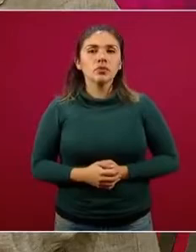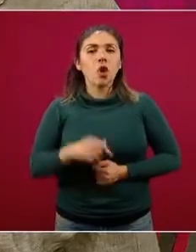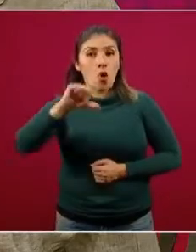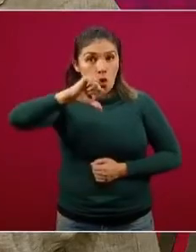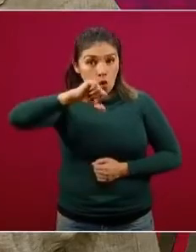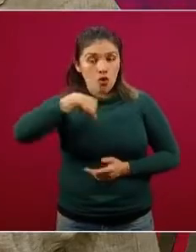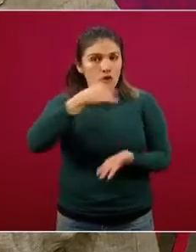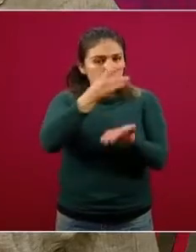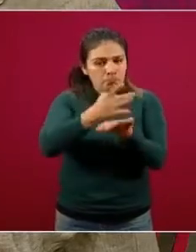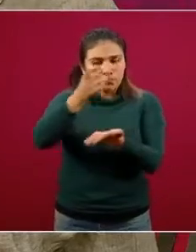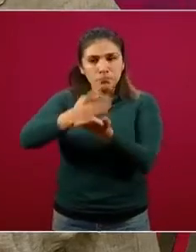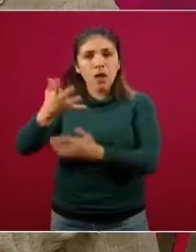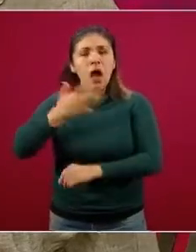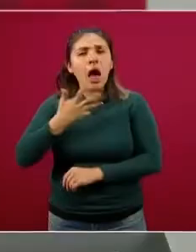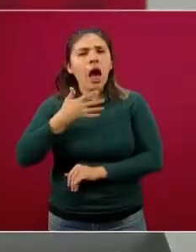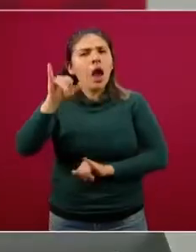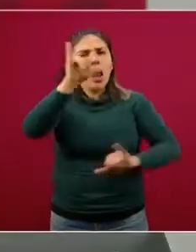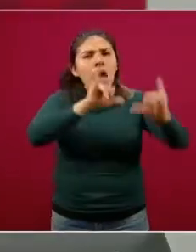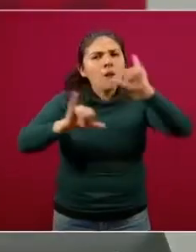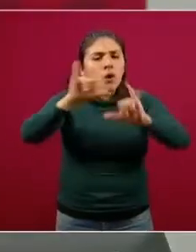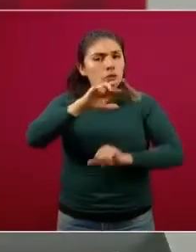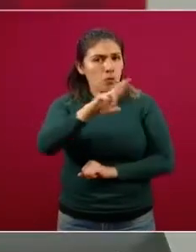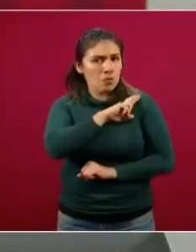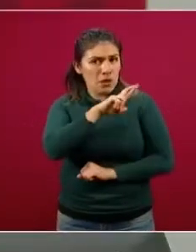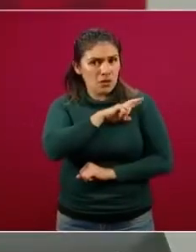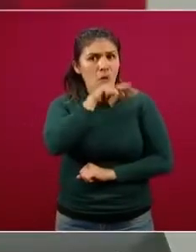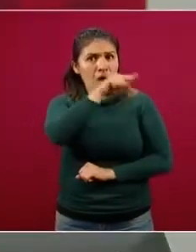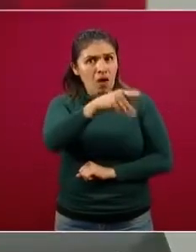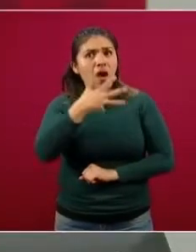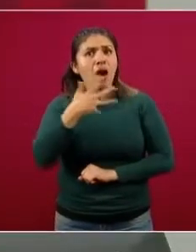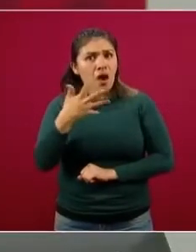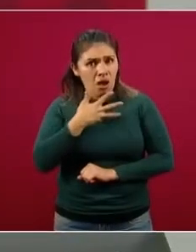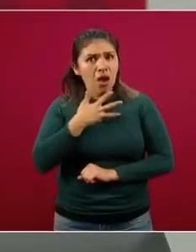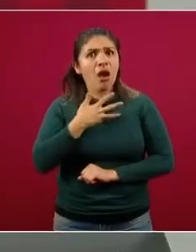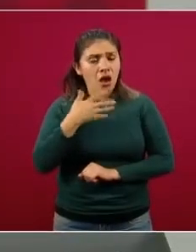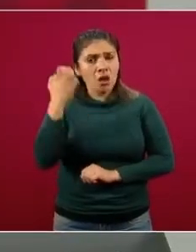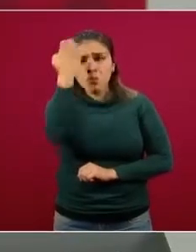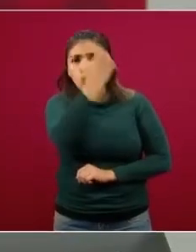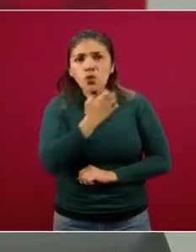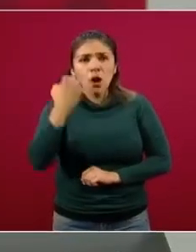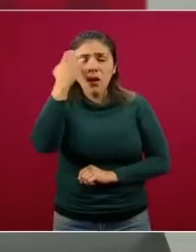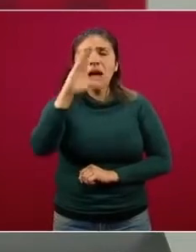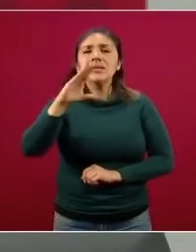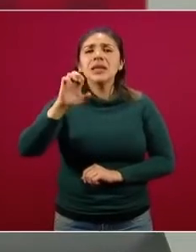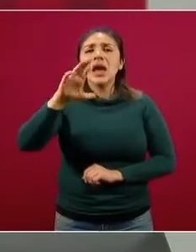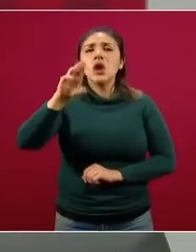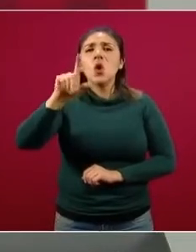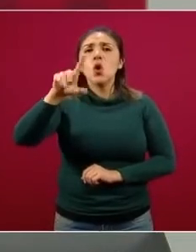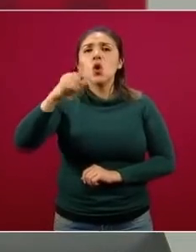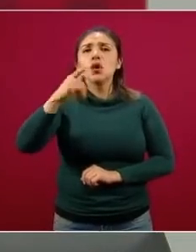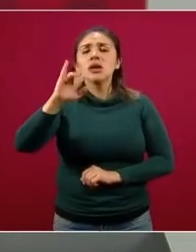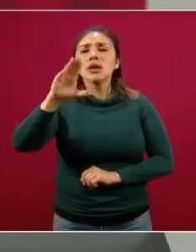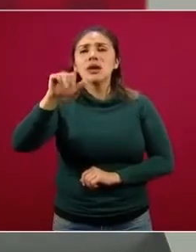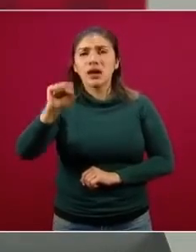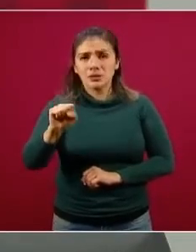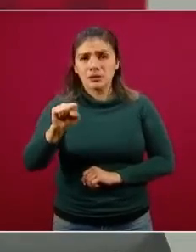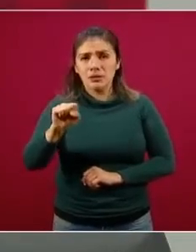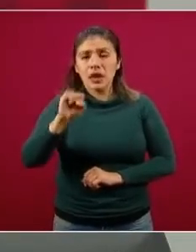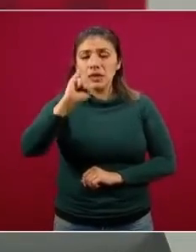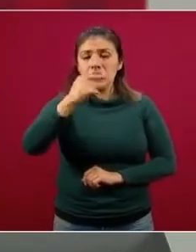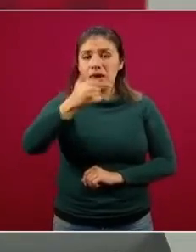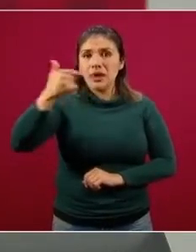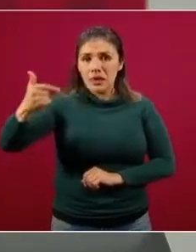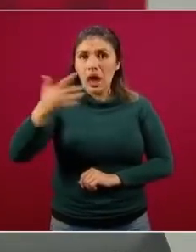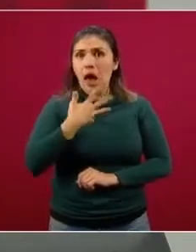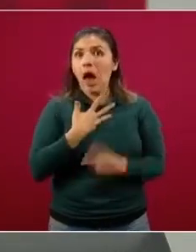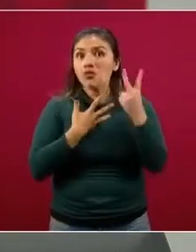identificamos que hay un laboratorio privado que ya está ofreciendo pruebas serológicas, pruebas para la IgG. Encontramos 2, de